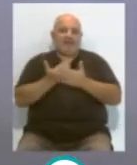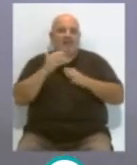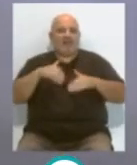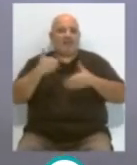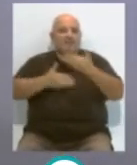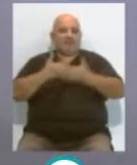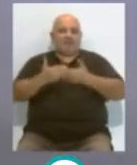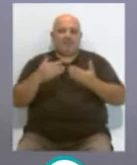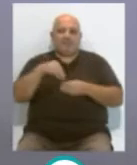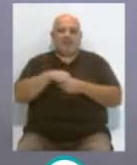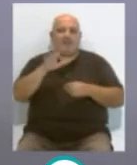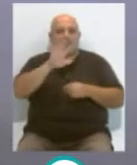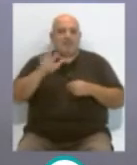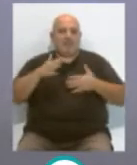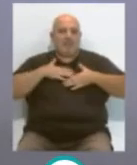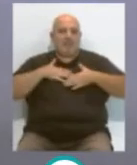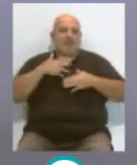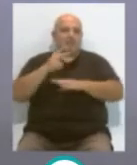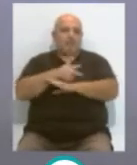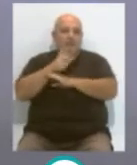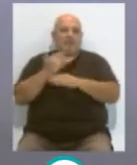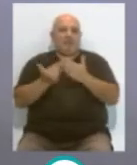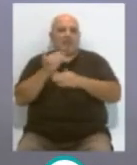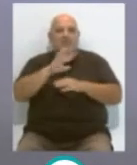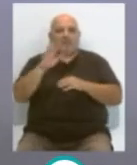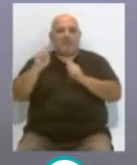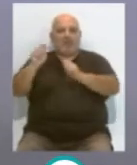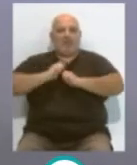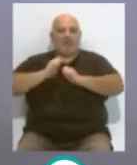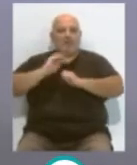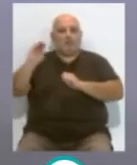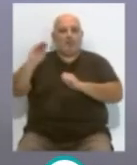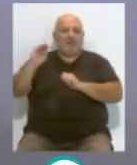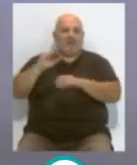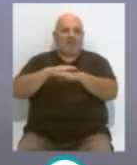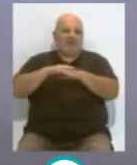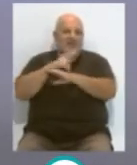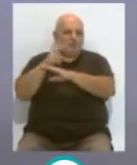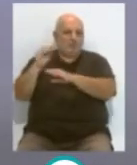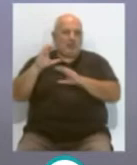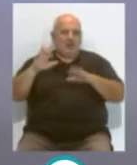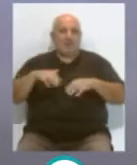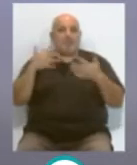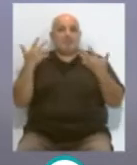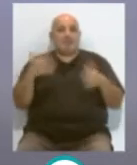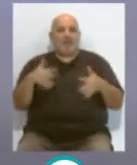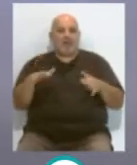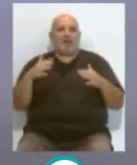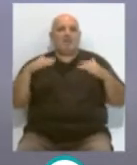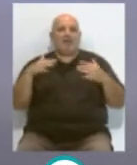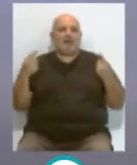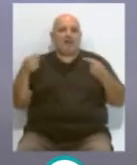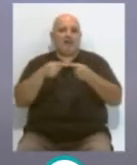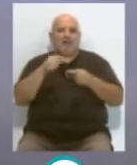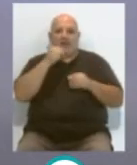Club de Fútbol, aquí con imágenes nuestras, el siguiente día con las imágenes que nos cede el club, el miércoles hay partido